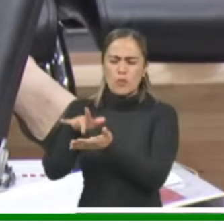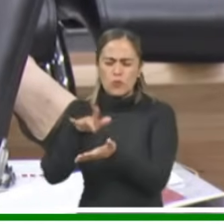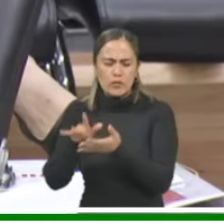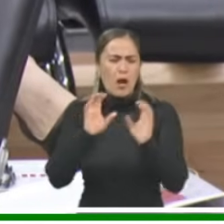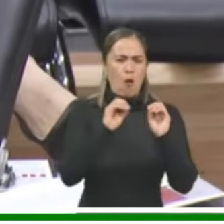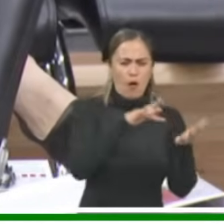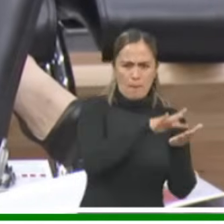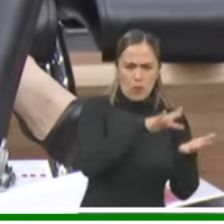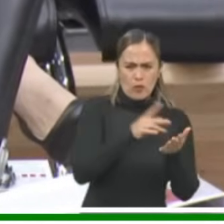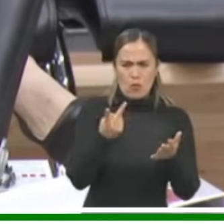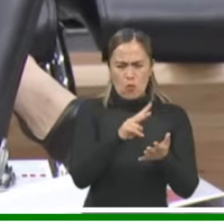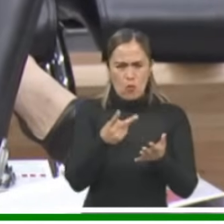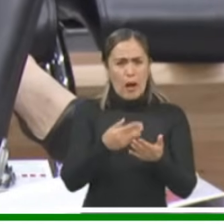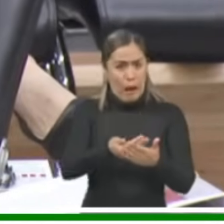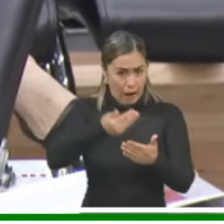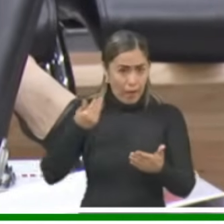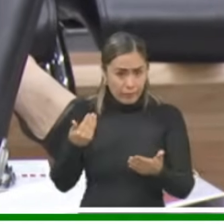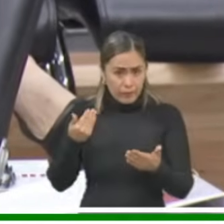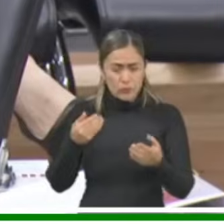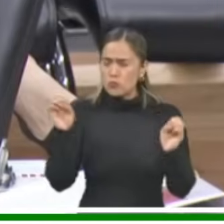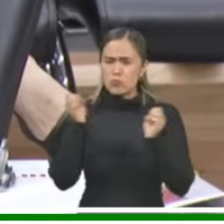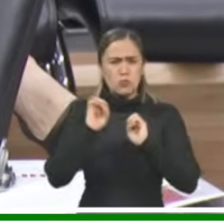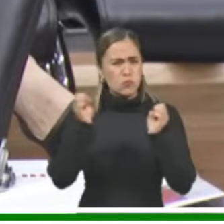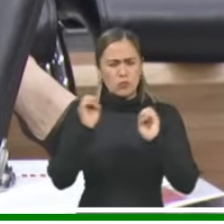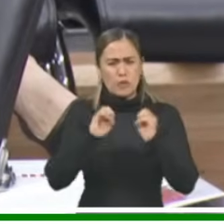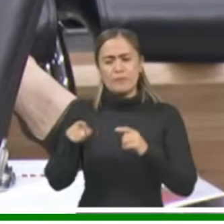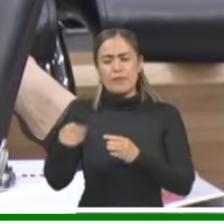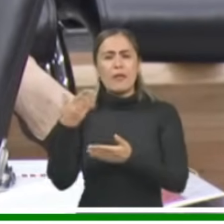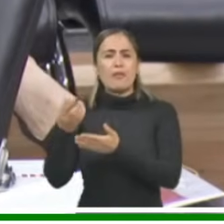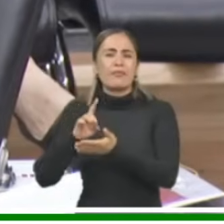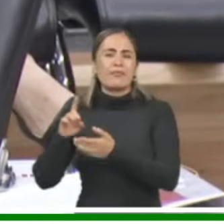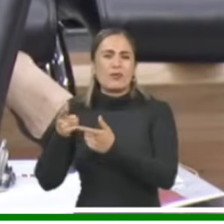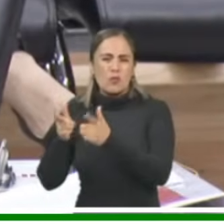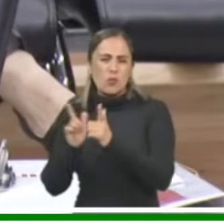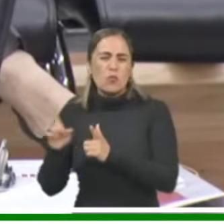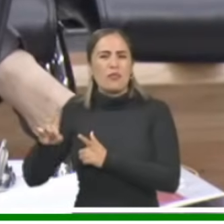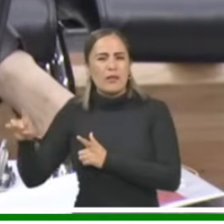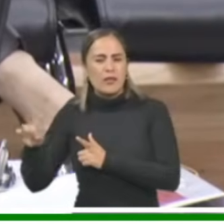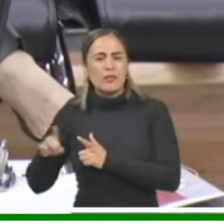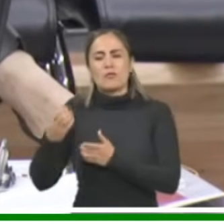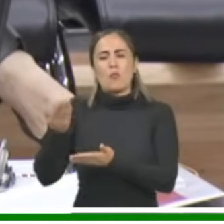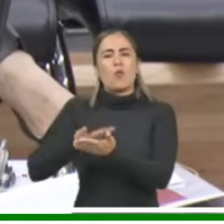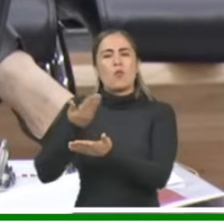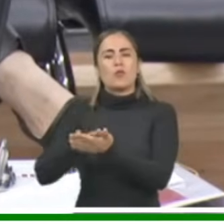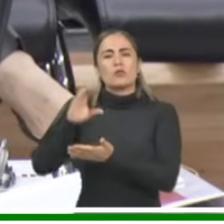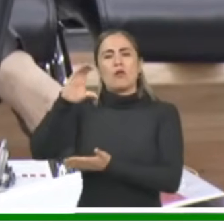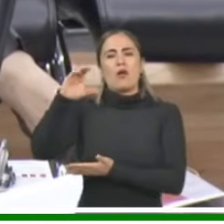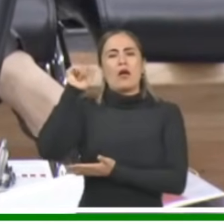aspiran a la presidencia de la República. O sea, la derecha propuso a Carlos Loret,